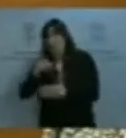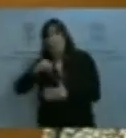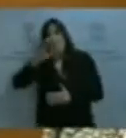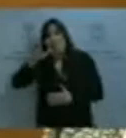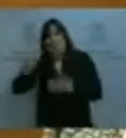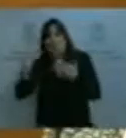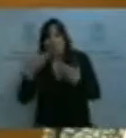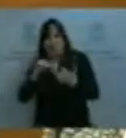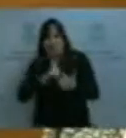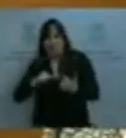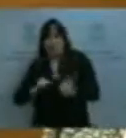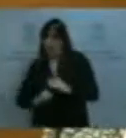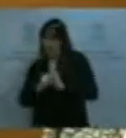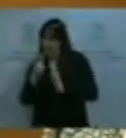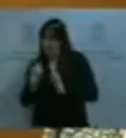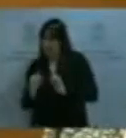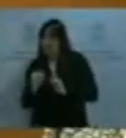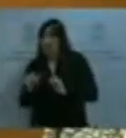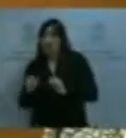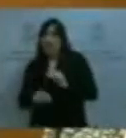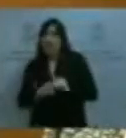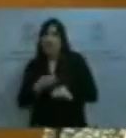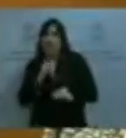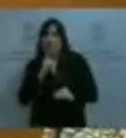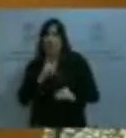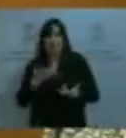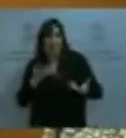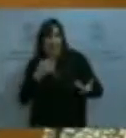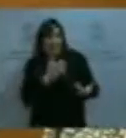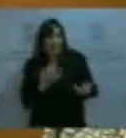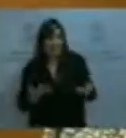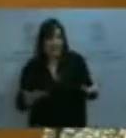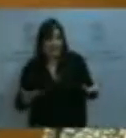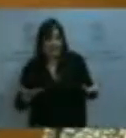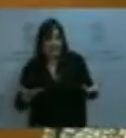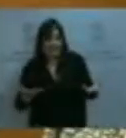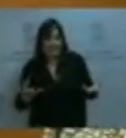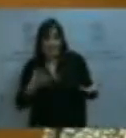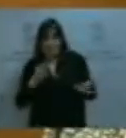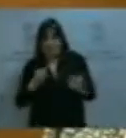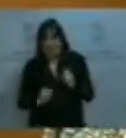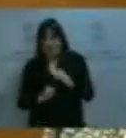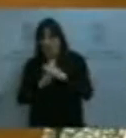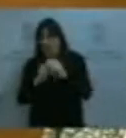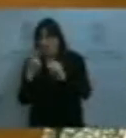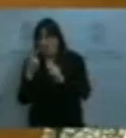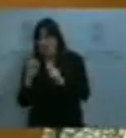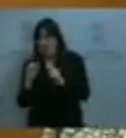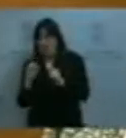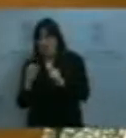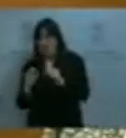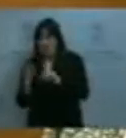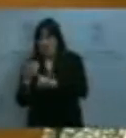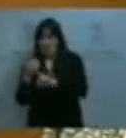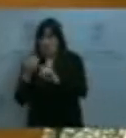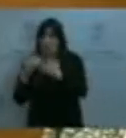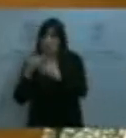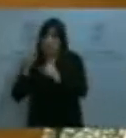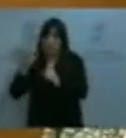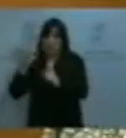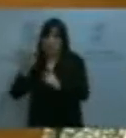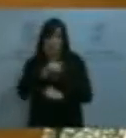hizo? ¿Con violines? ¿Qué les dijo? Porque, de verdad, hay tanta diferencia entre la valoración de los miembros del Principado y la consultora, que